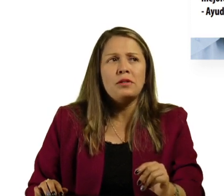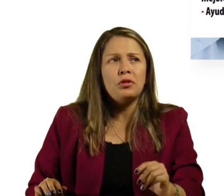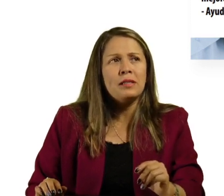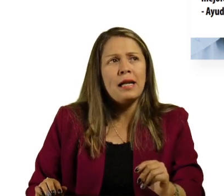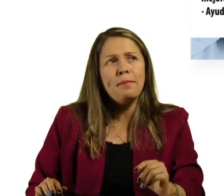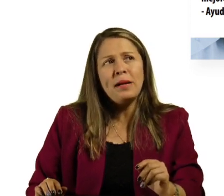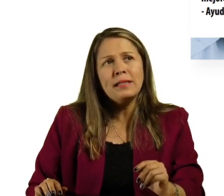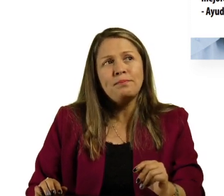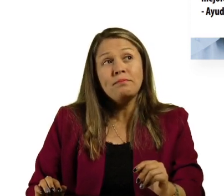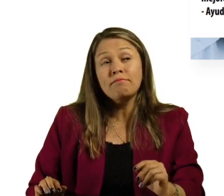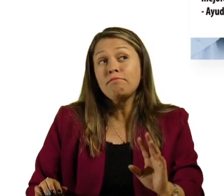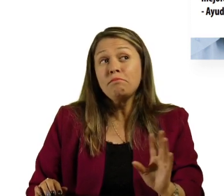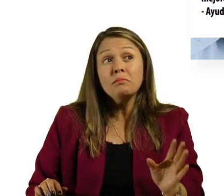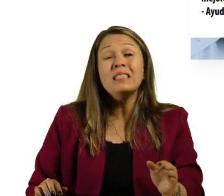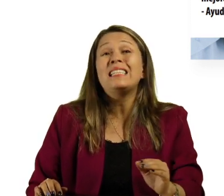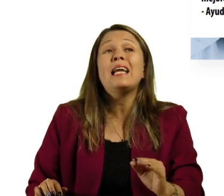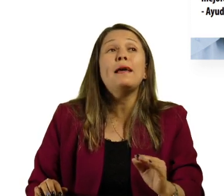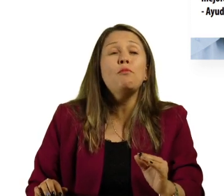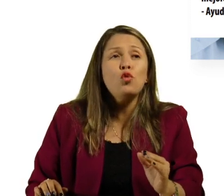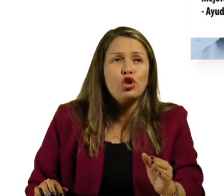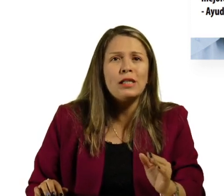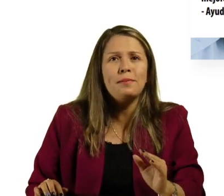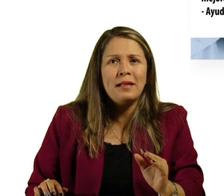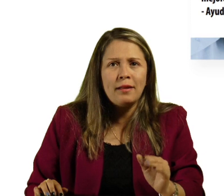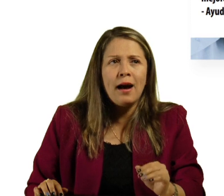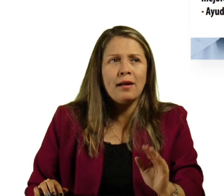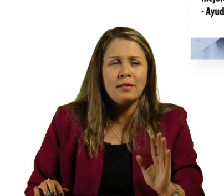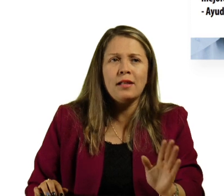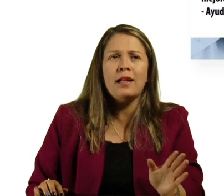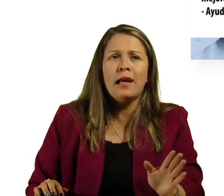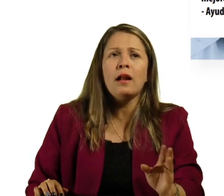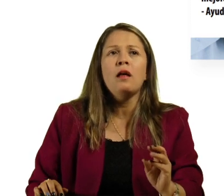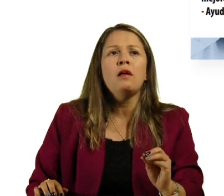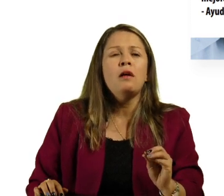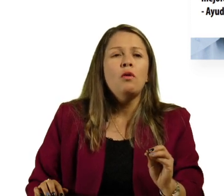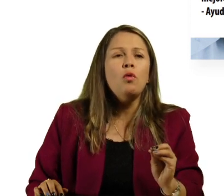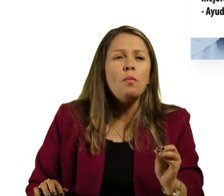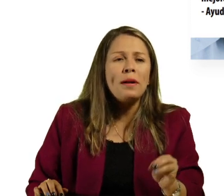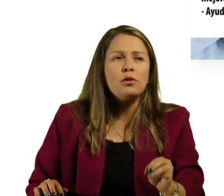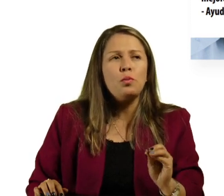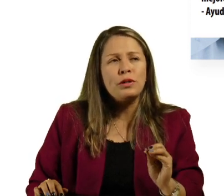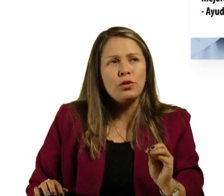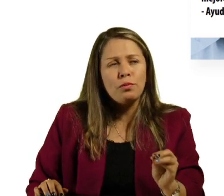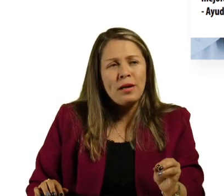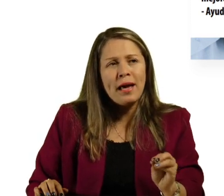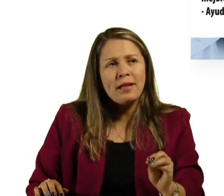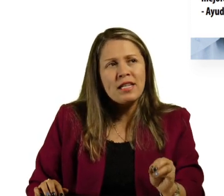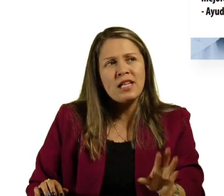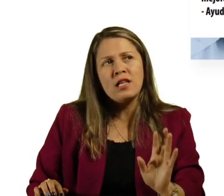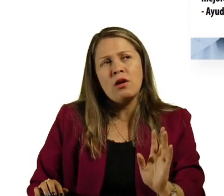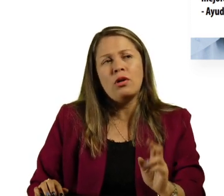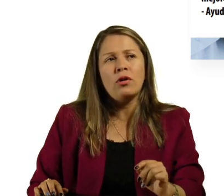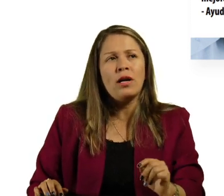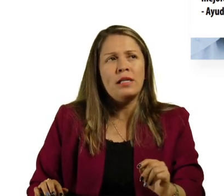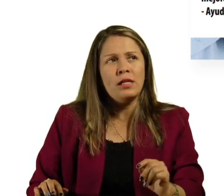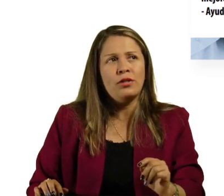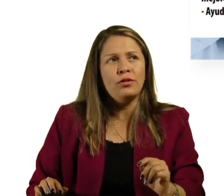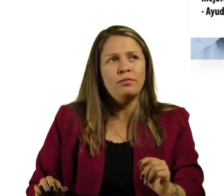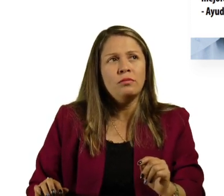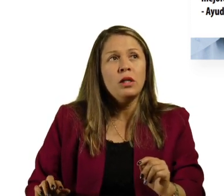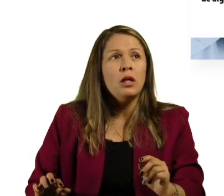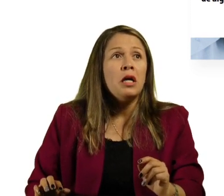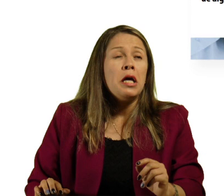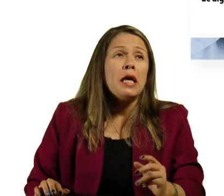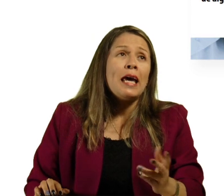las operaciones de la empresa. Tiene muchas ventajas tener un presupuesto bien diseñado en la